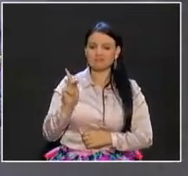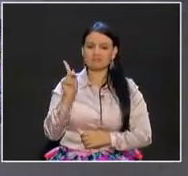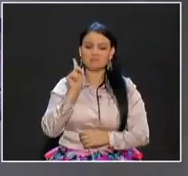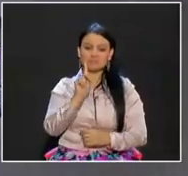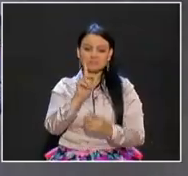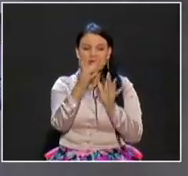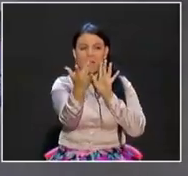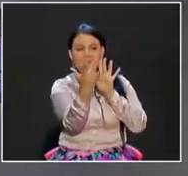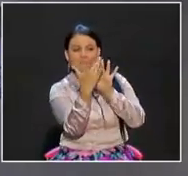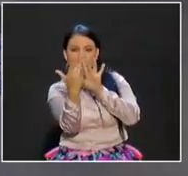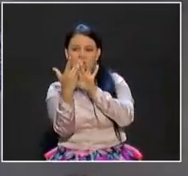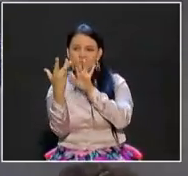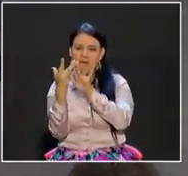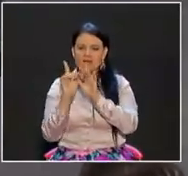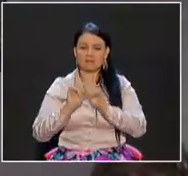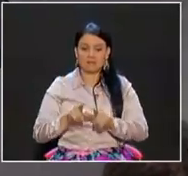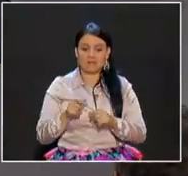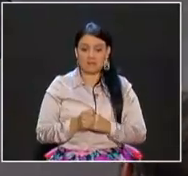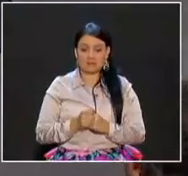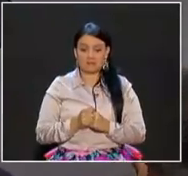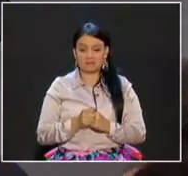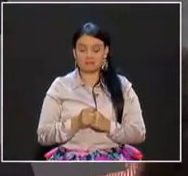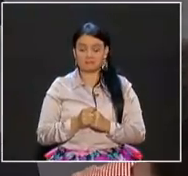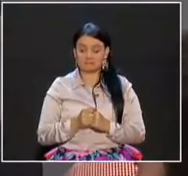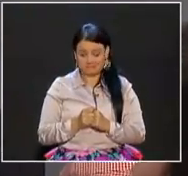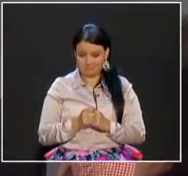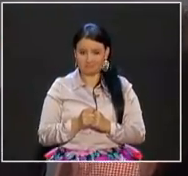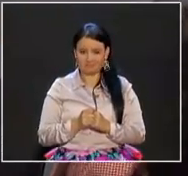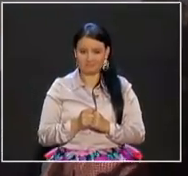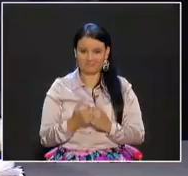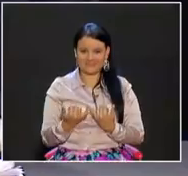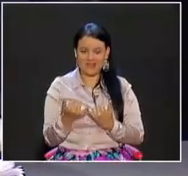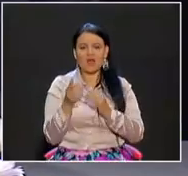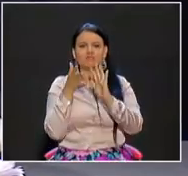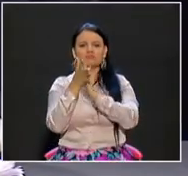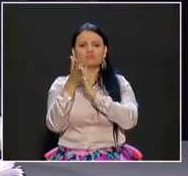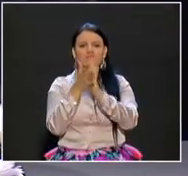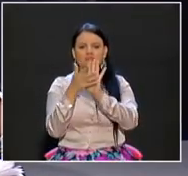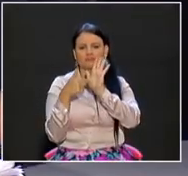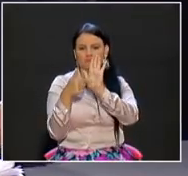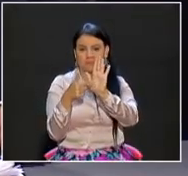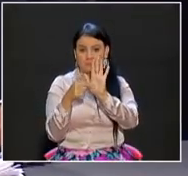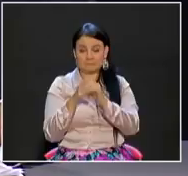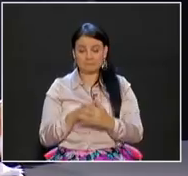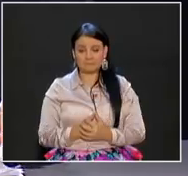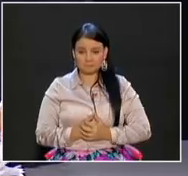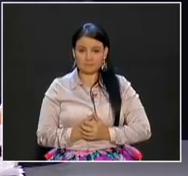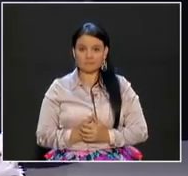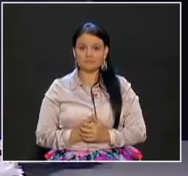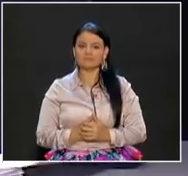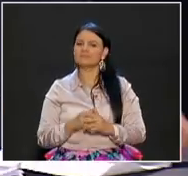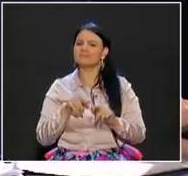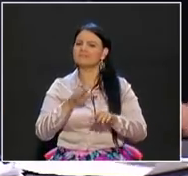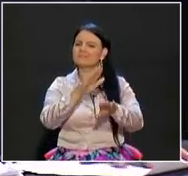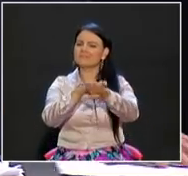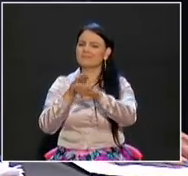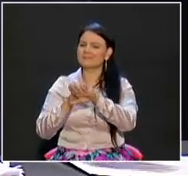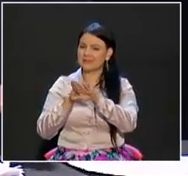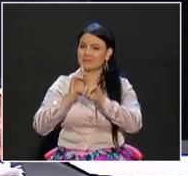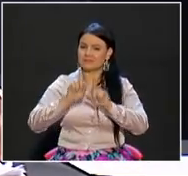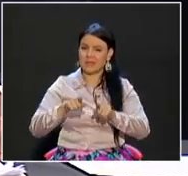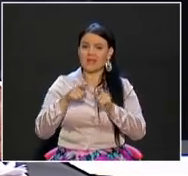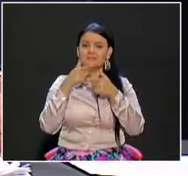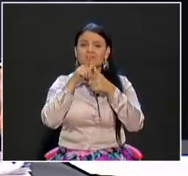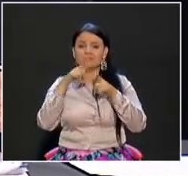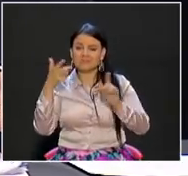contacto no solo con su gente sino también dirigiéndose a ustedes en sus hogares les recordamos también que este debate tiene lengua de señas